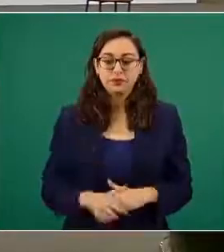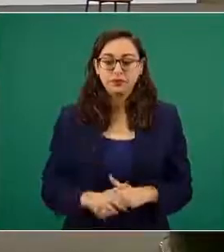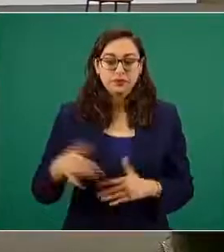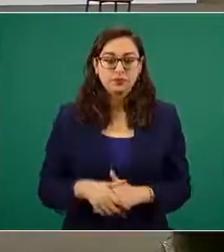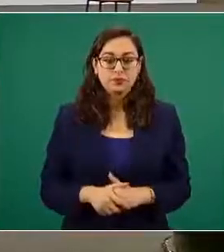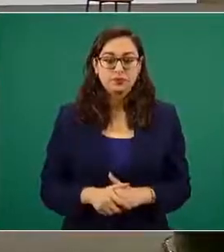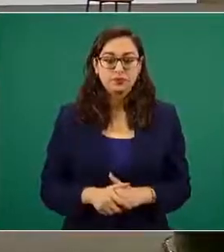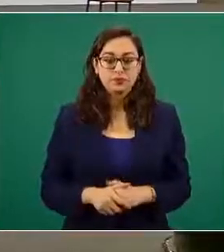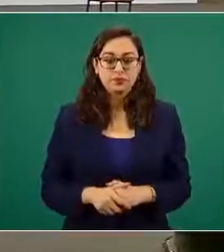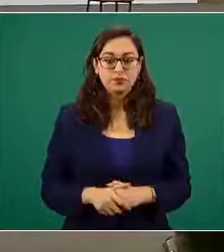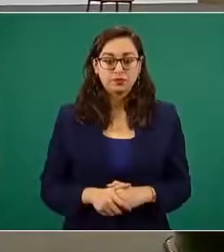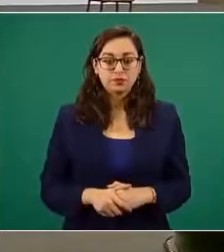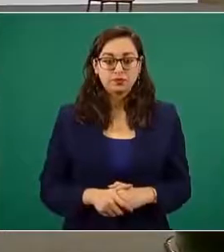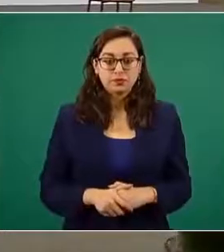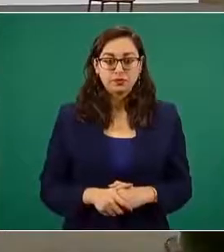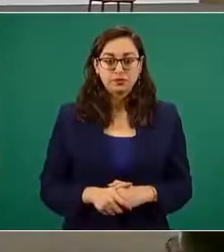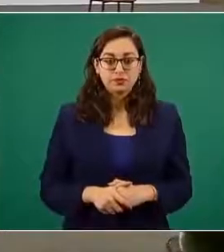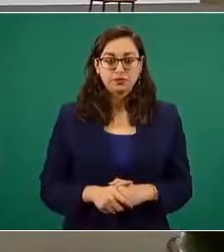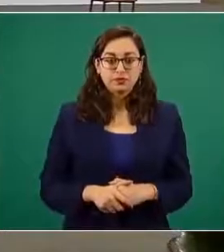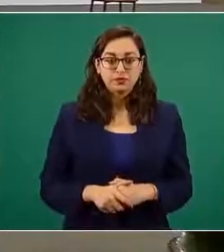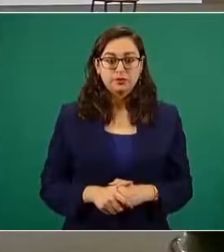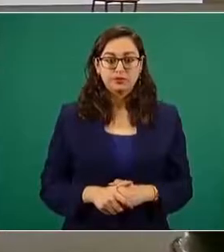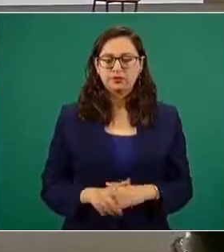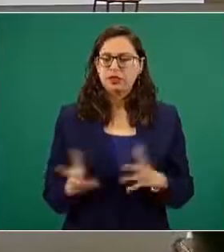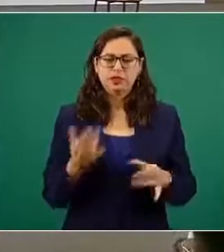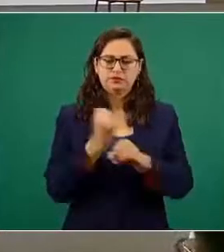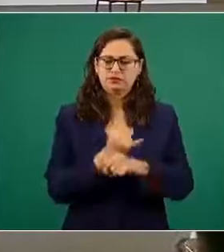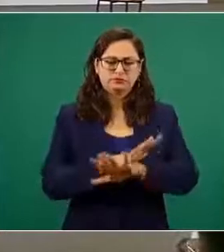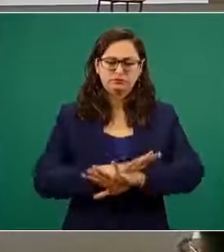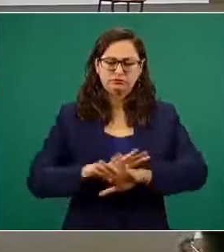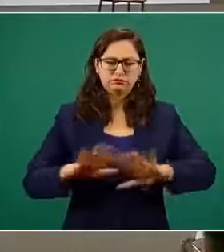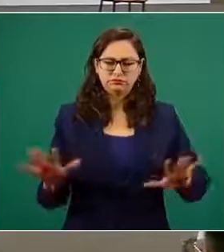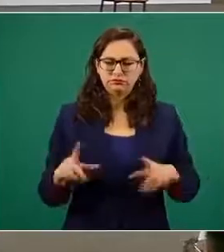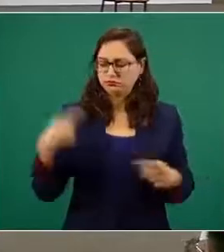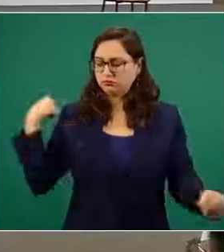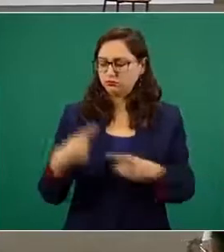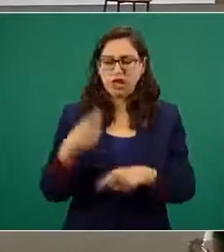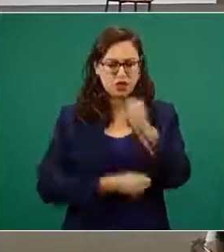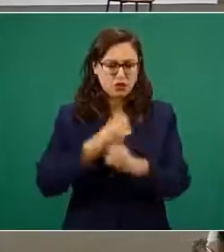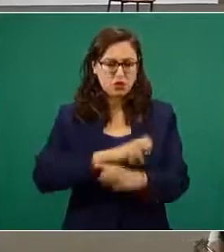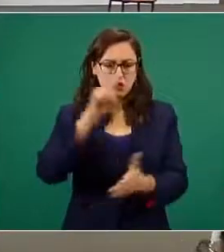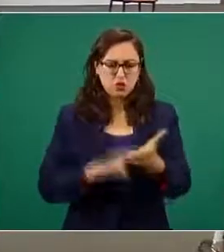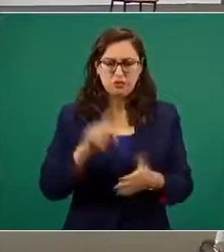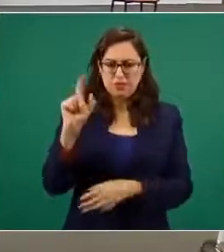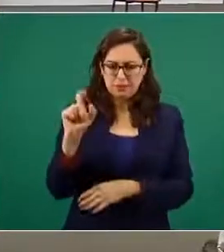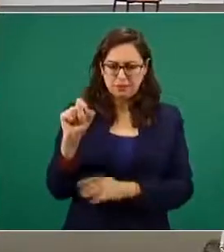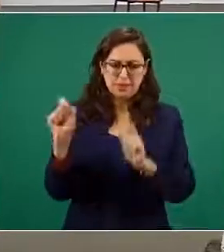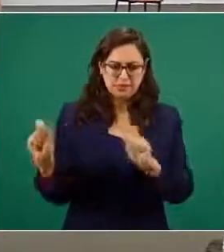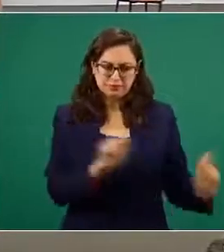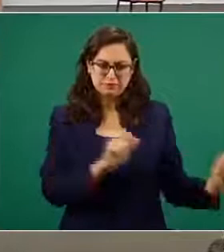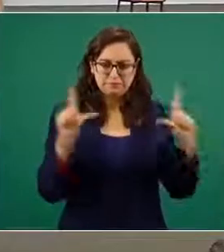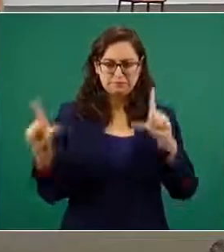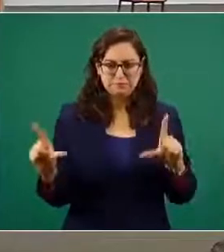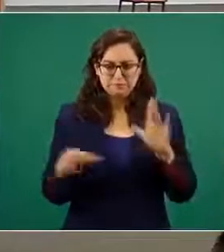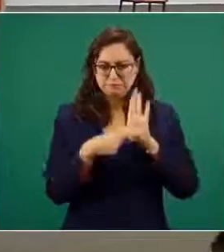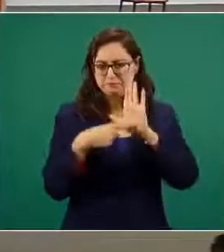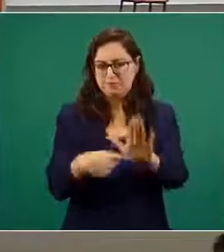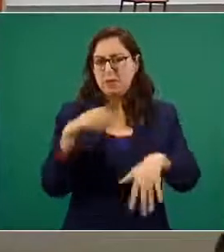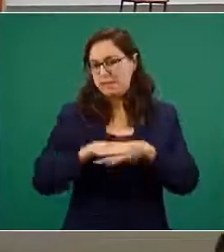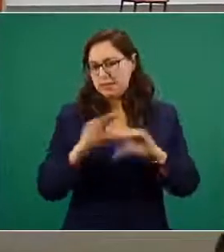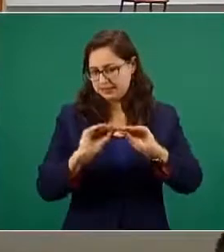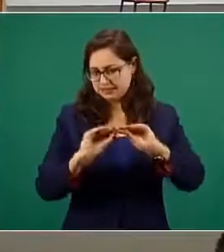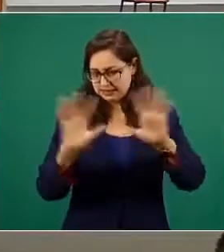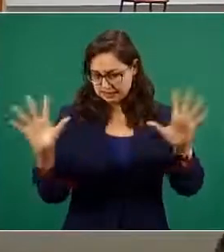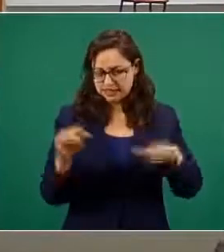Gracias. Aquí tenemos, es esencialmente información semejante a la que veníamos presentando hasta el final de 2020. Le hemos puesto un formato visual un poquito más dinámico para